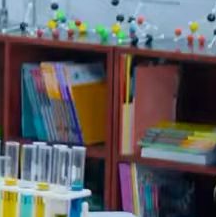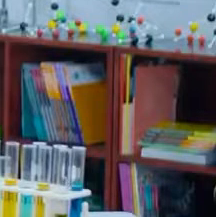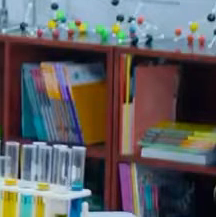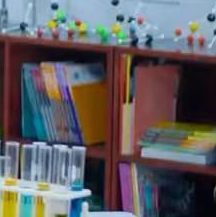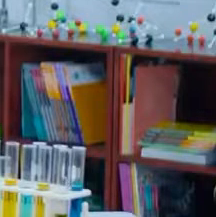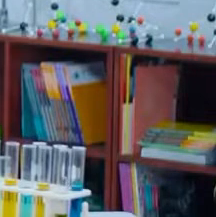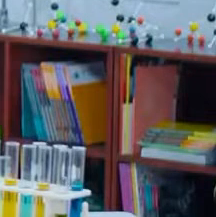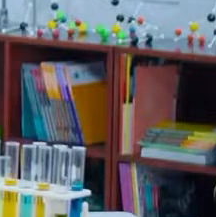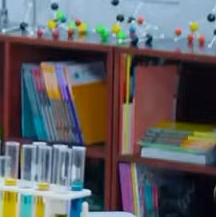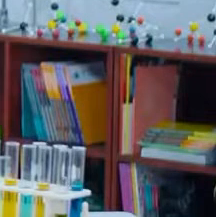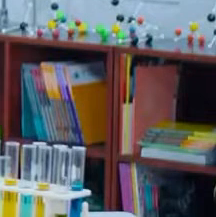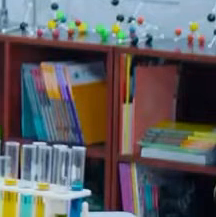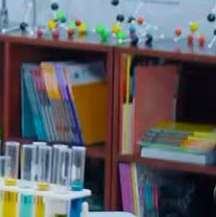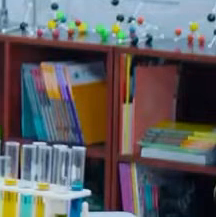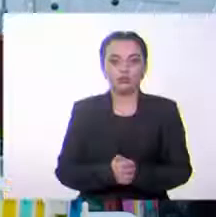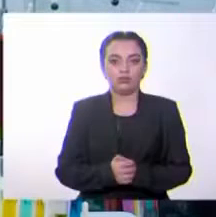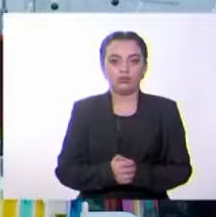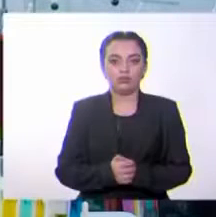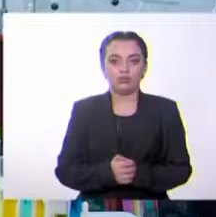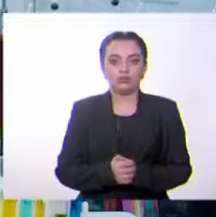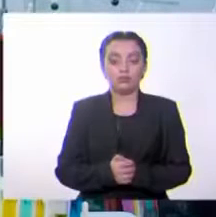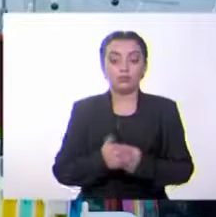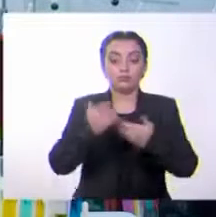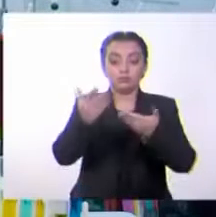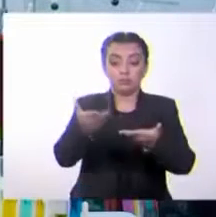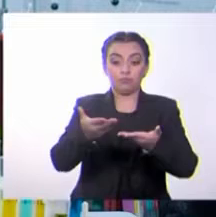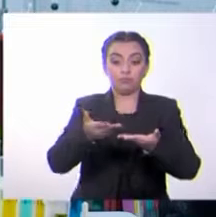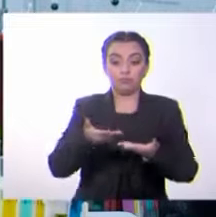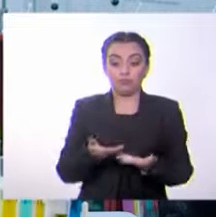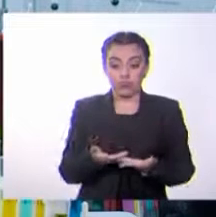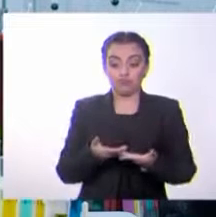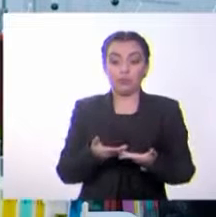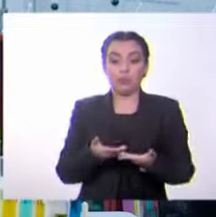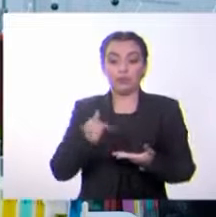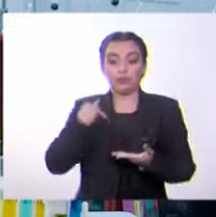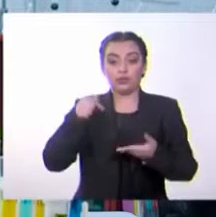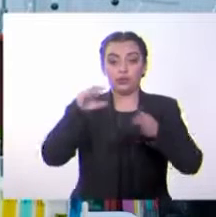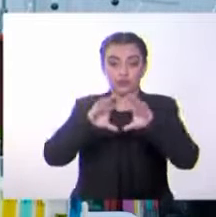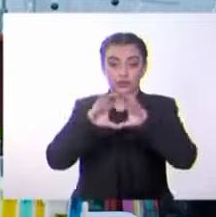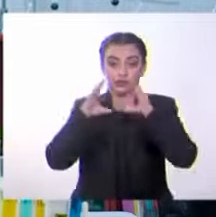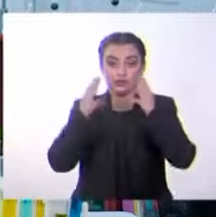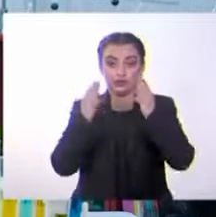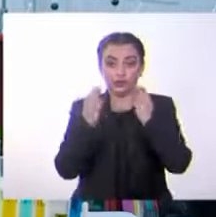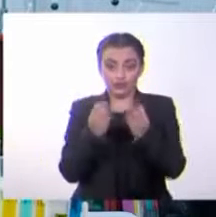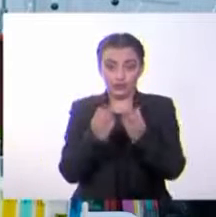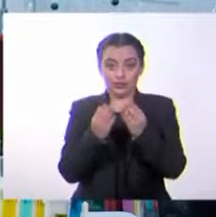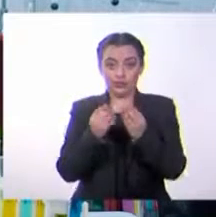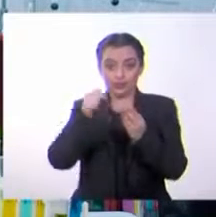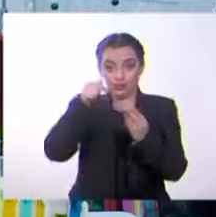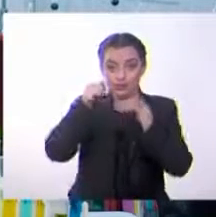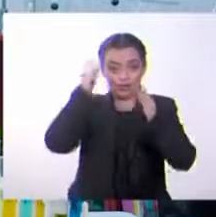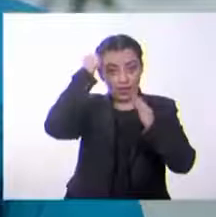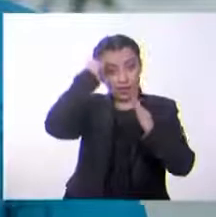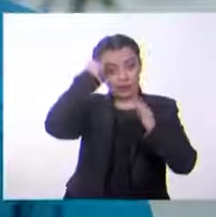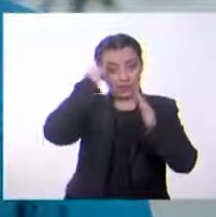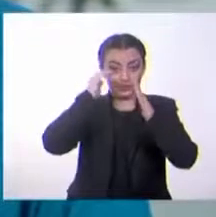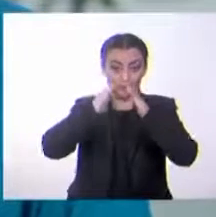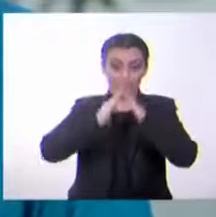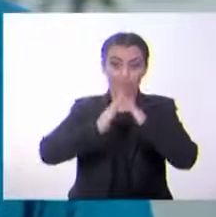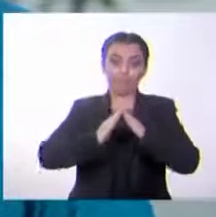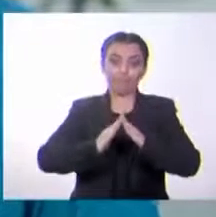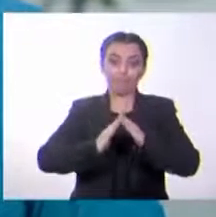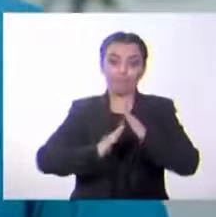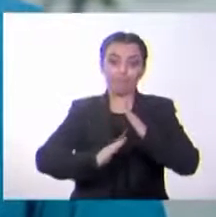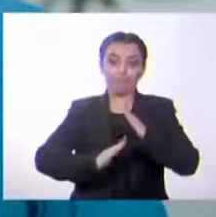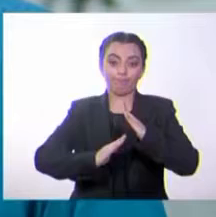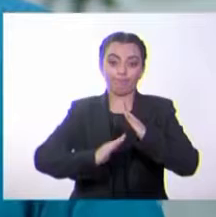Bienvenidos, estimados estudiantes, a otra teleclase más aquí en tu espacio Aprendamos en Casa. Si